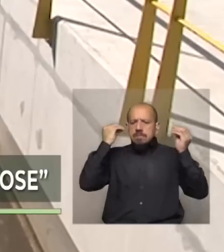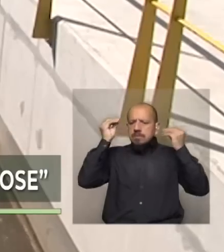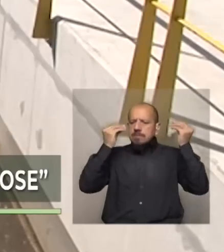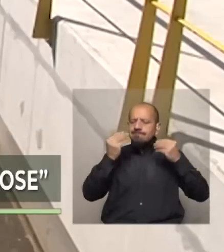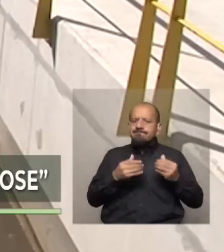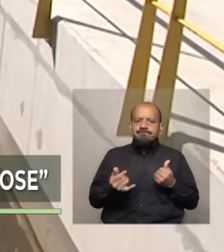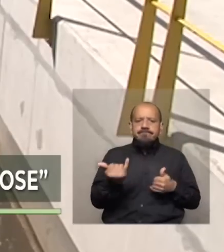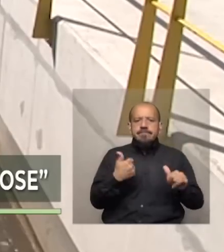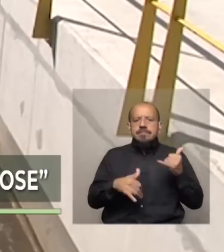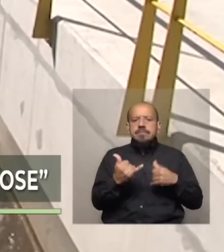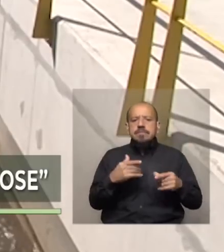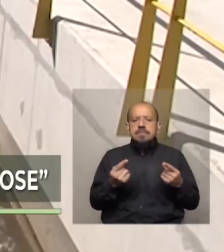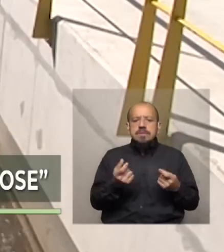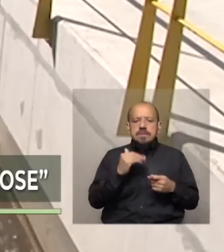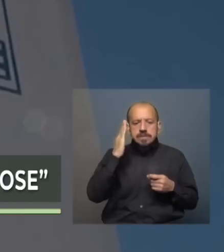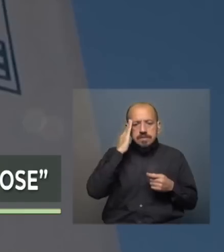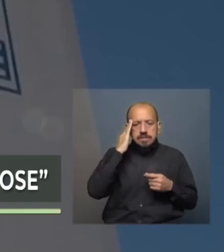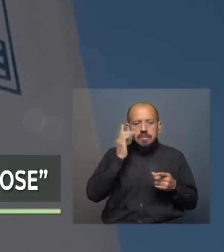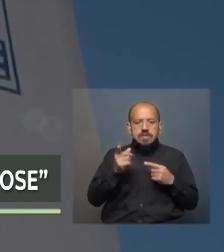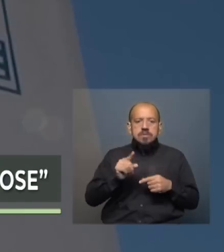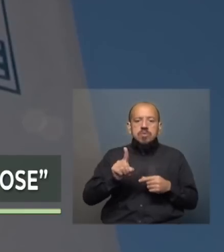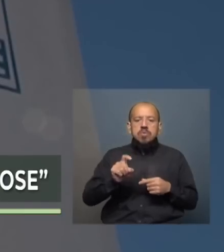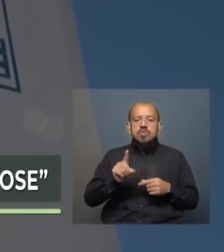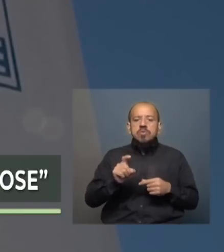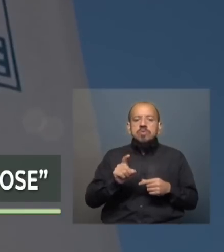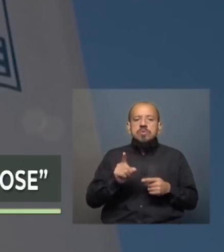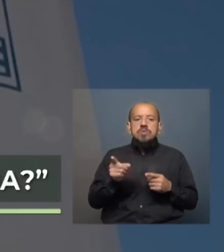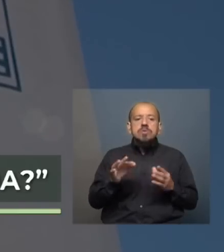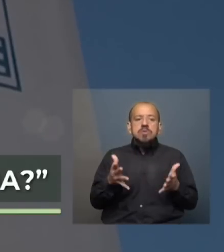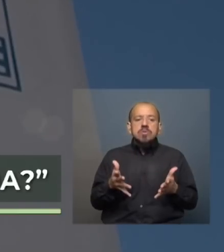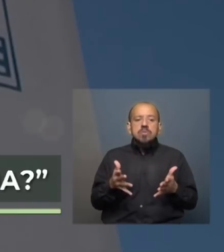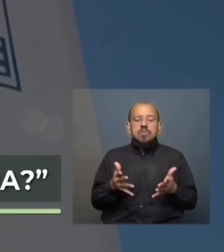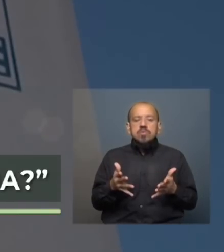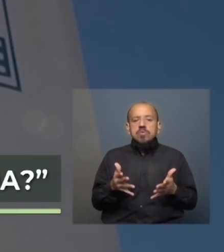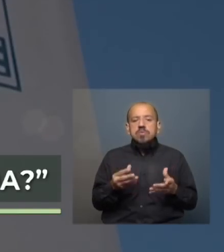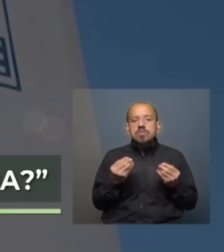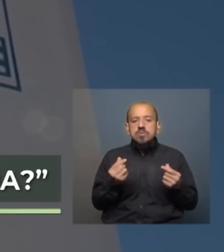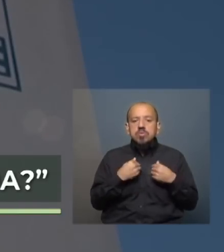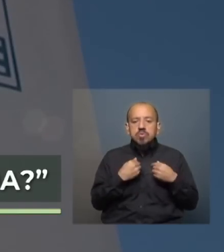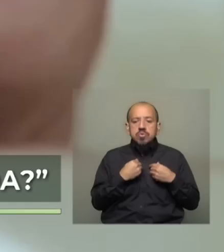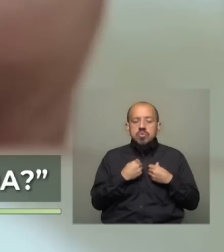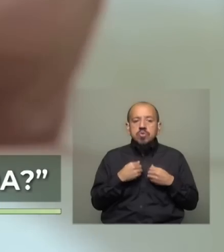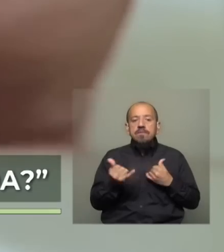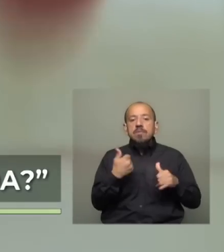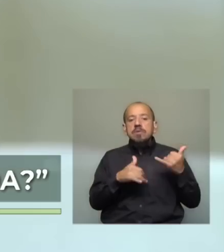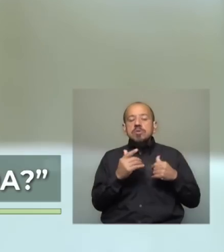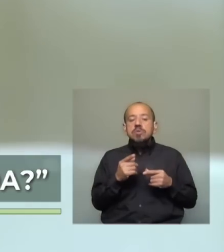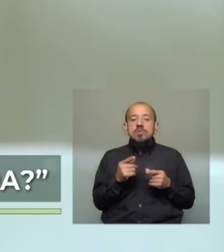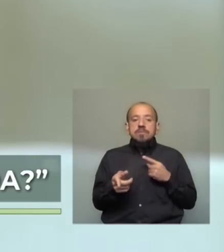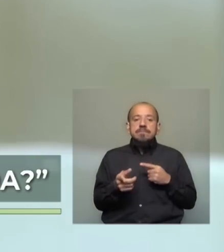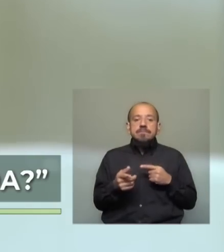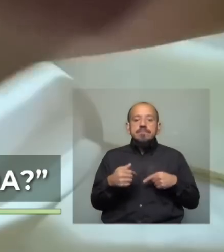Necesitamos saber por parte de cómo van los análisis nosotros estamos informando como dan